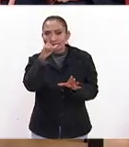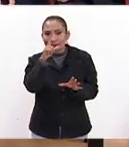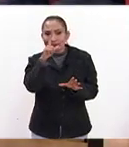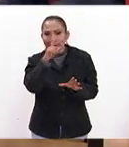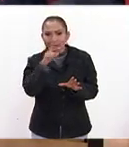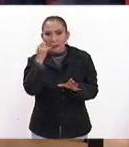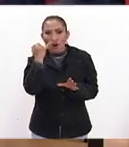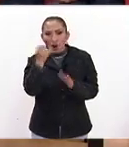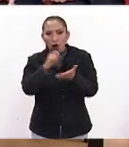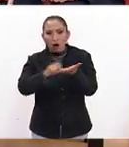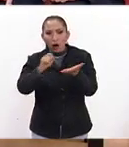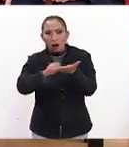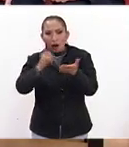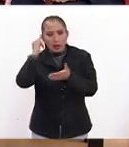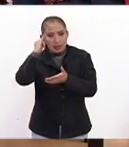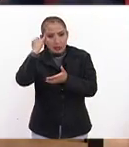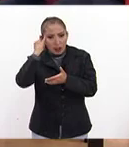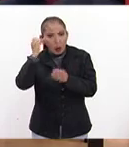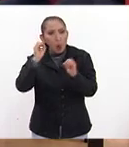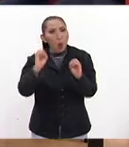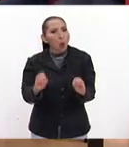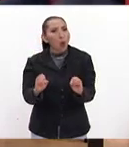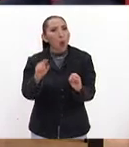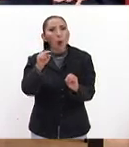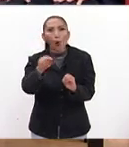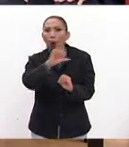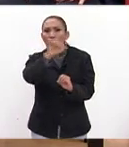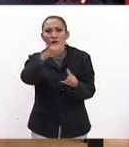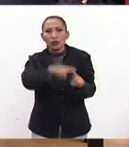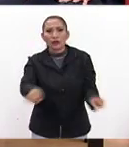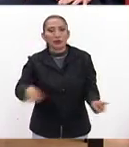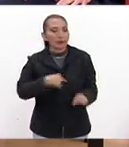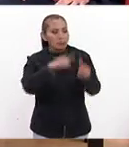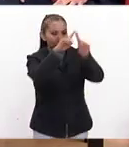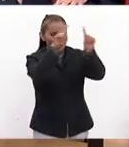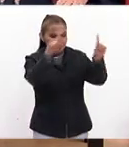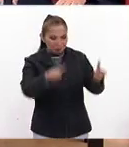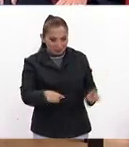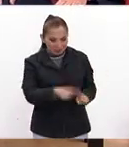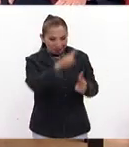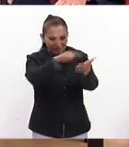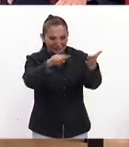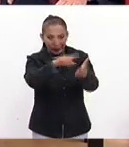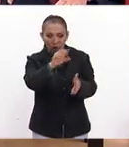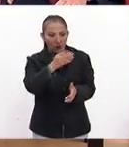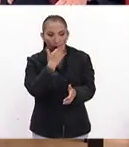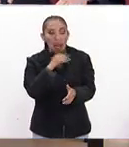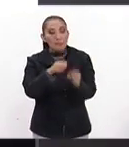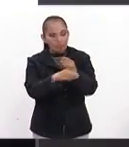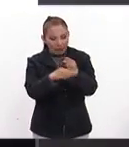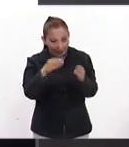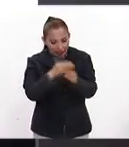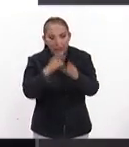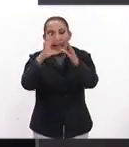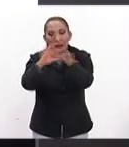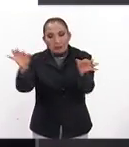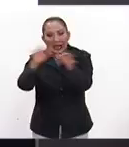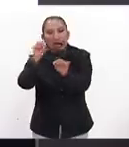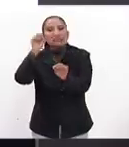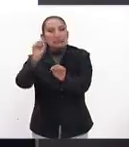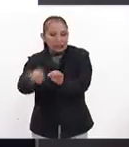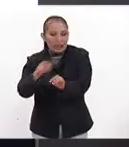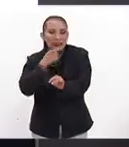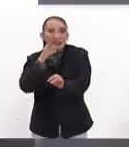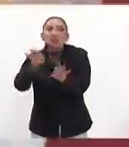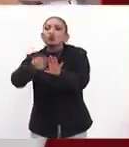idiomas o escritura en lengua indígena, o ya ahí va a ser otra En la boleta estrategia? propiamente ya no. Vamos a tener materiales instructivos que sí van a estar